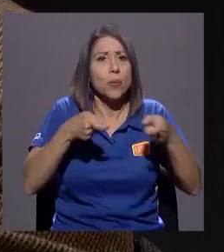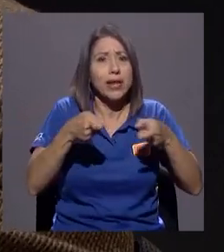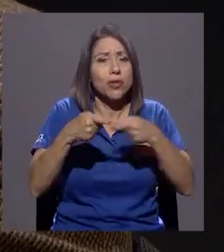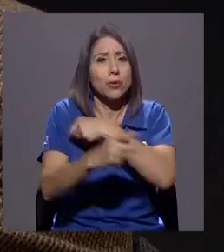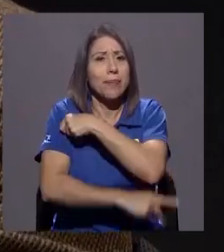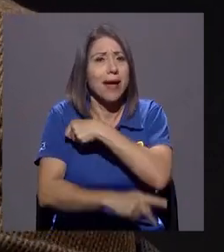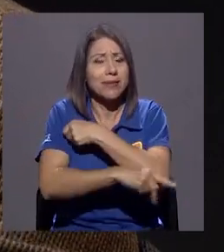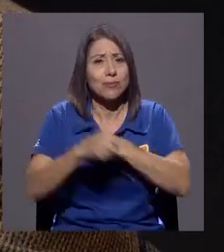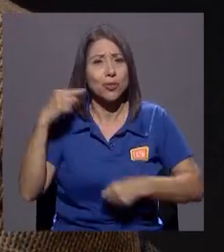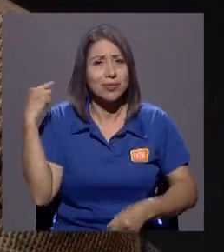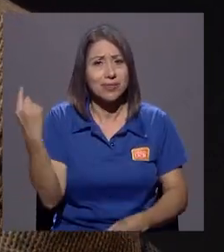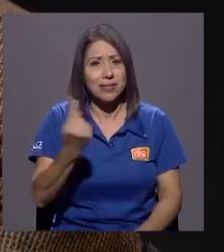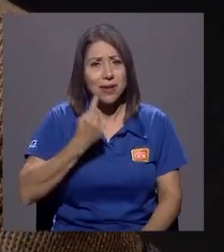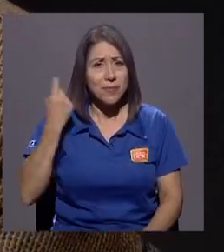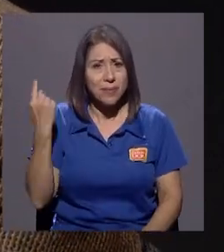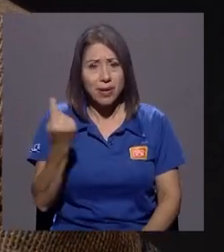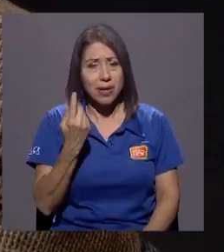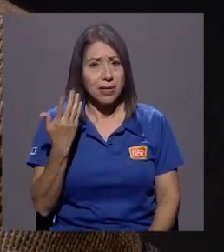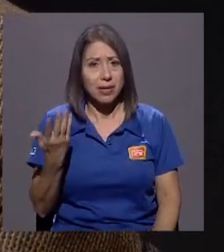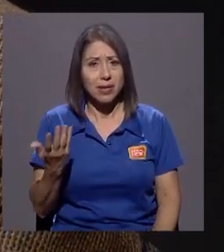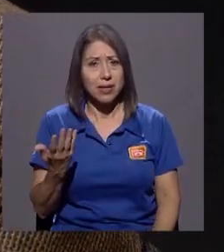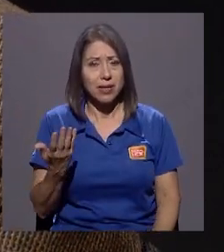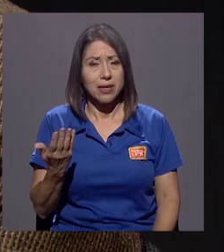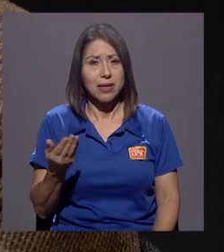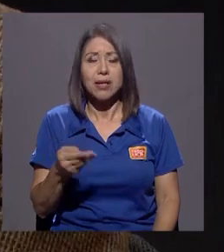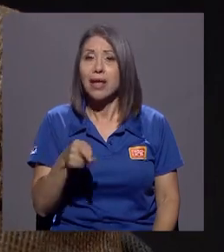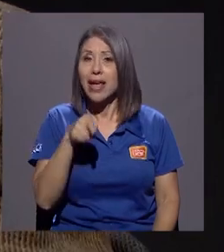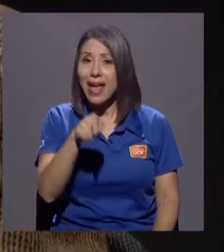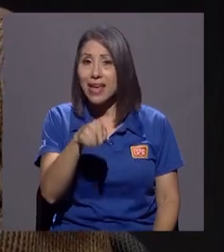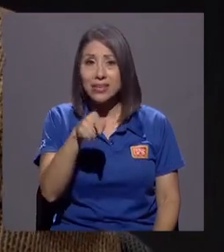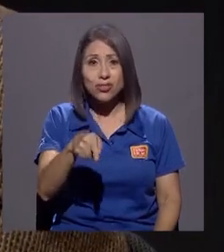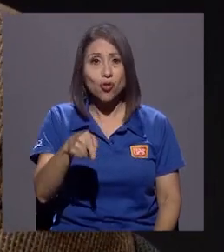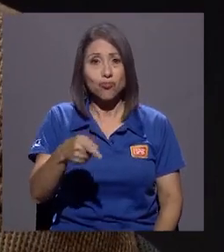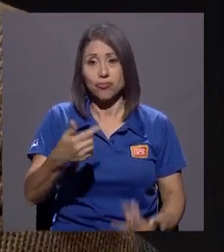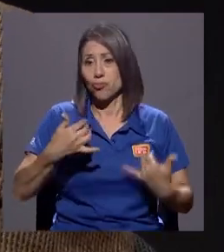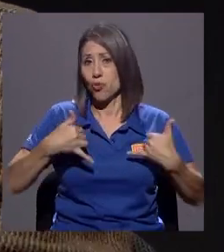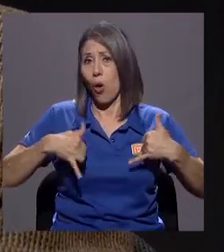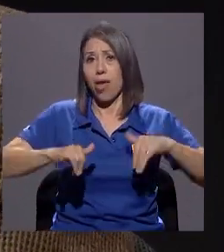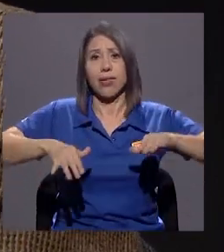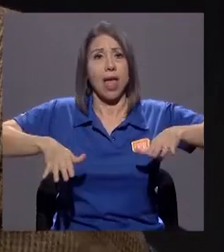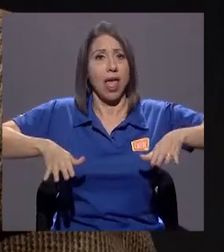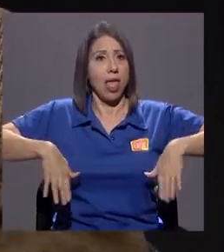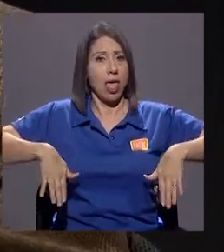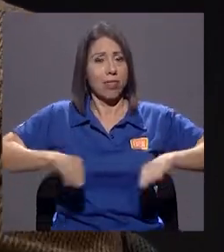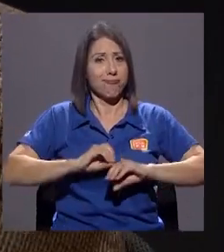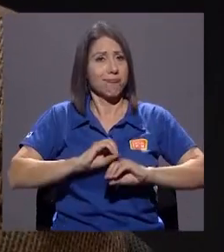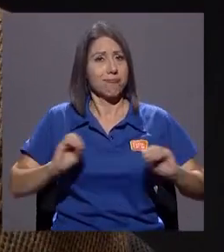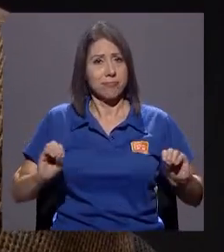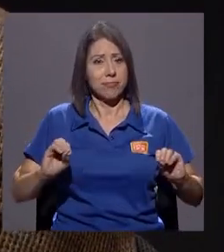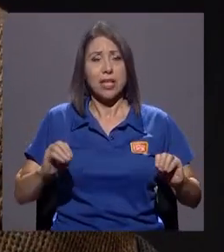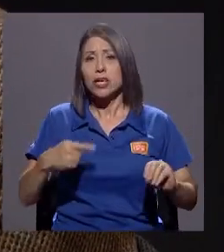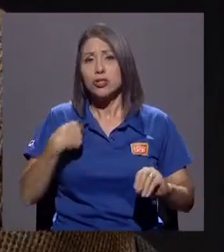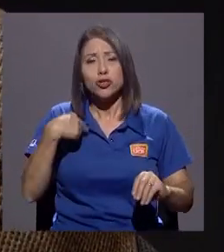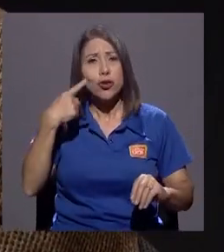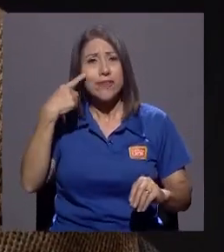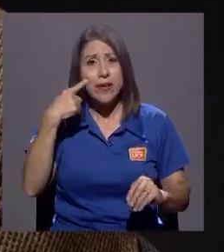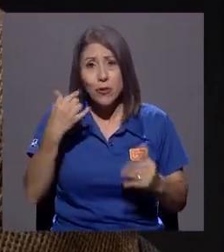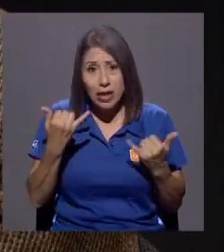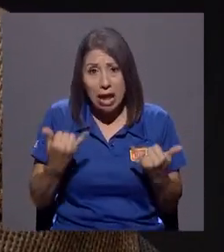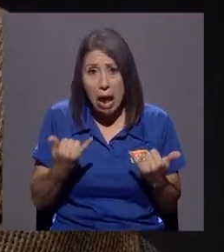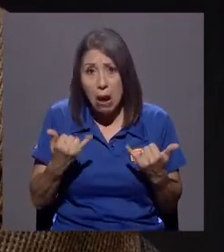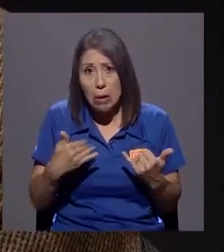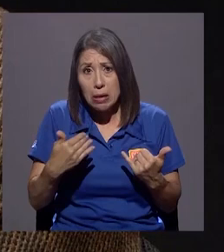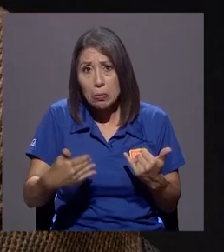siempre eso no lo hemos tenido todavía ni veo que estemos en condiciones de